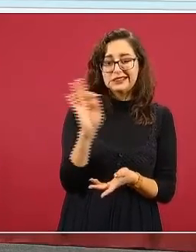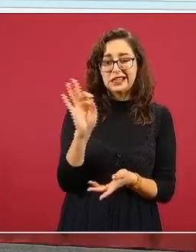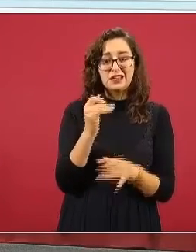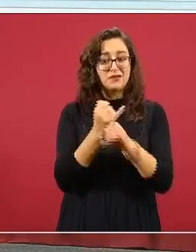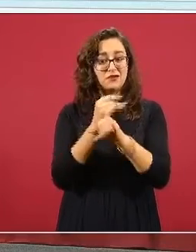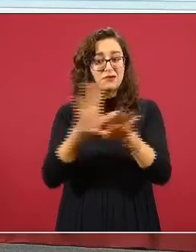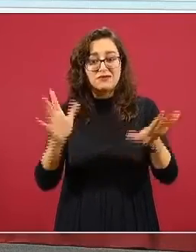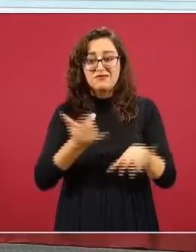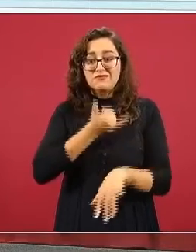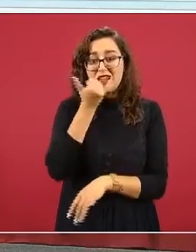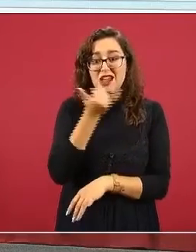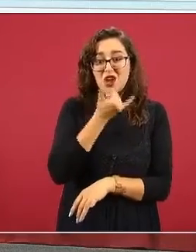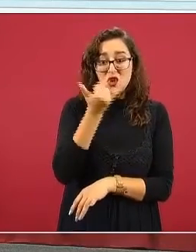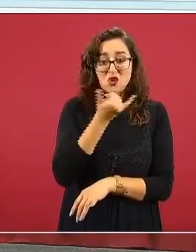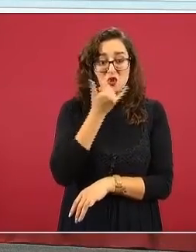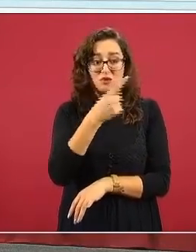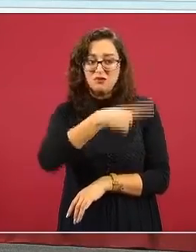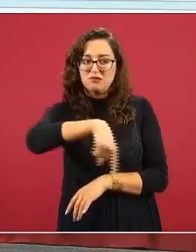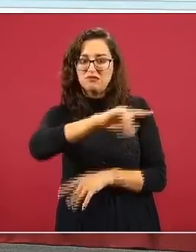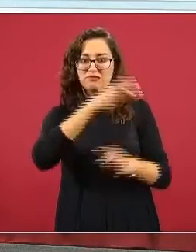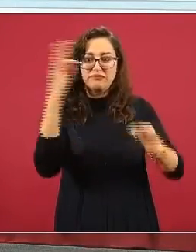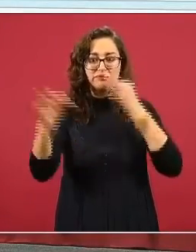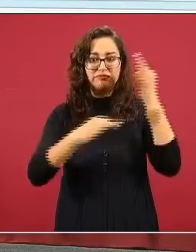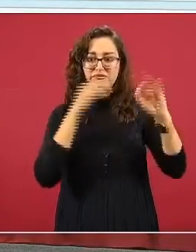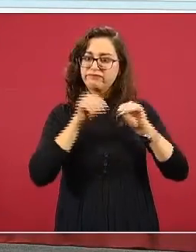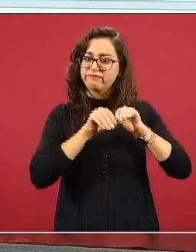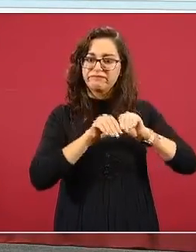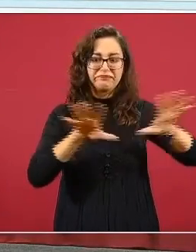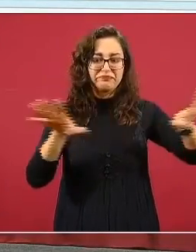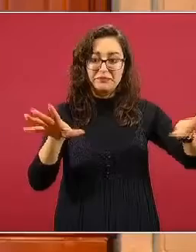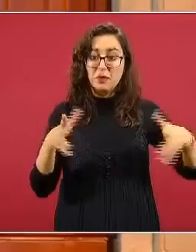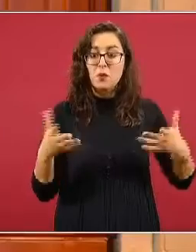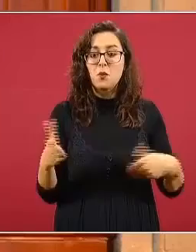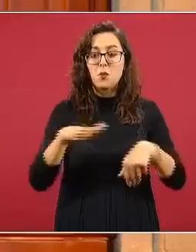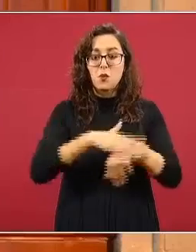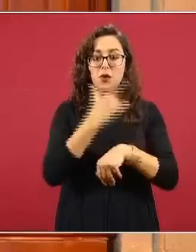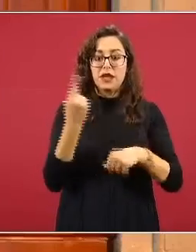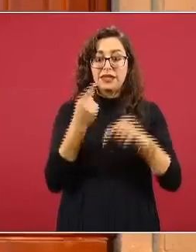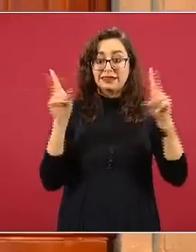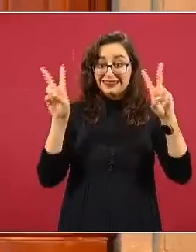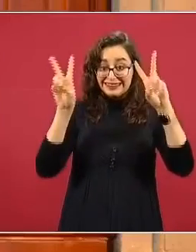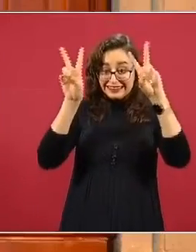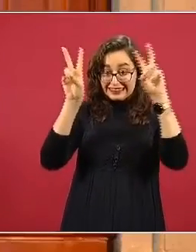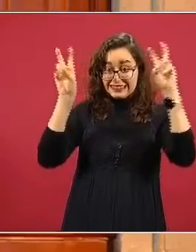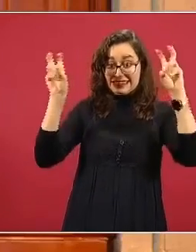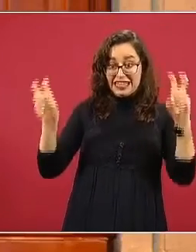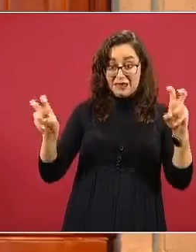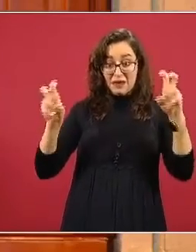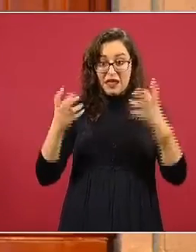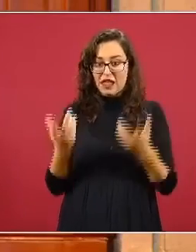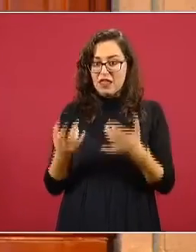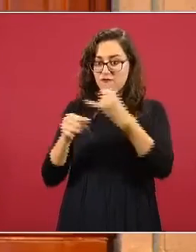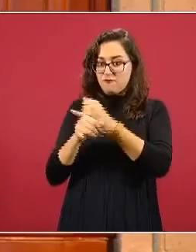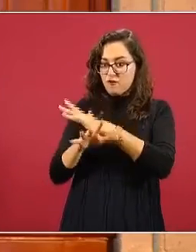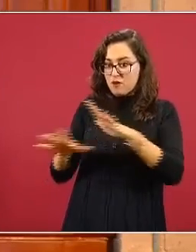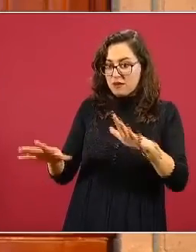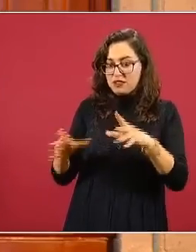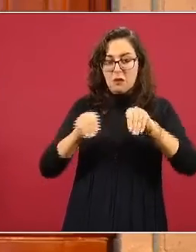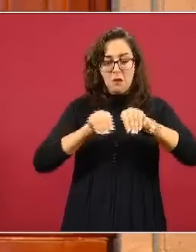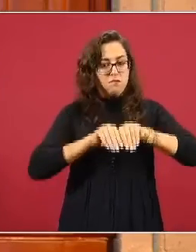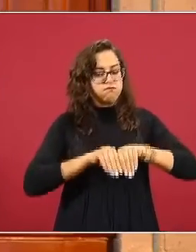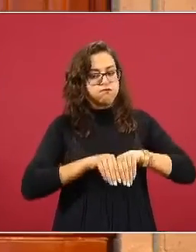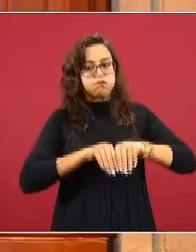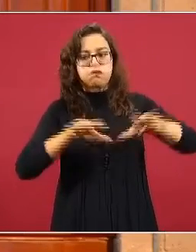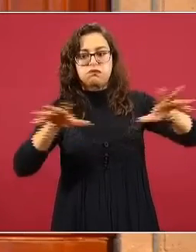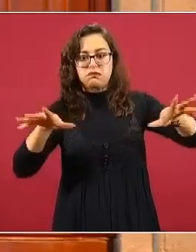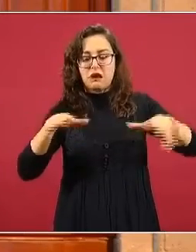interpretada por algunos medios de comunicación, ya que están utilizando este dato para en su